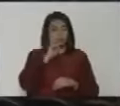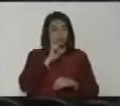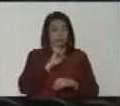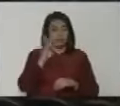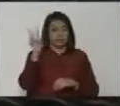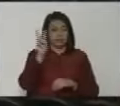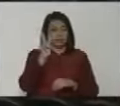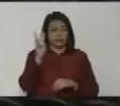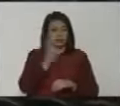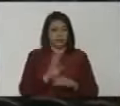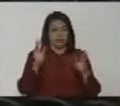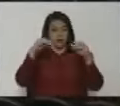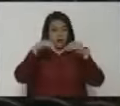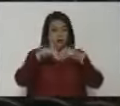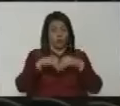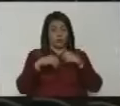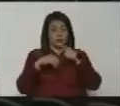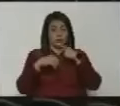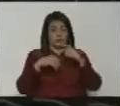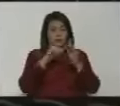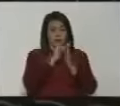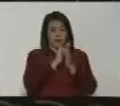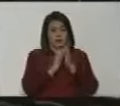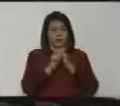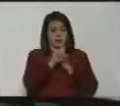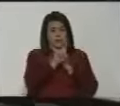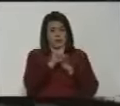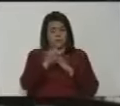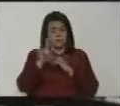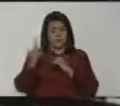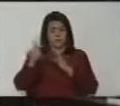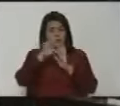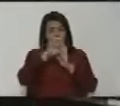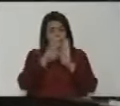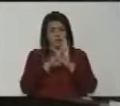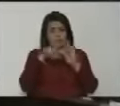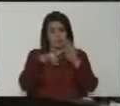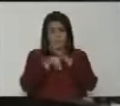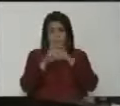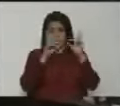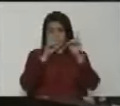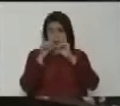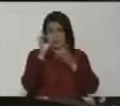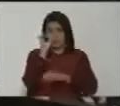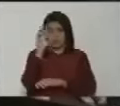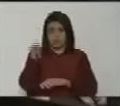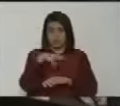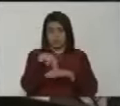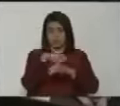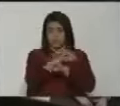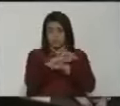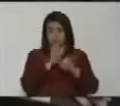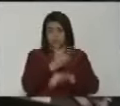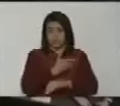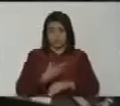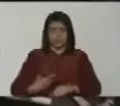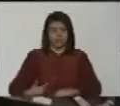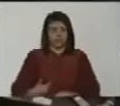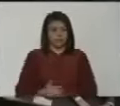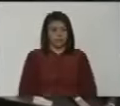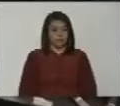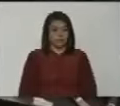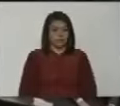Bolivariana de Venezuela. De acuerdo con lo establecido en el artículo 111 del Reglamento Interior y de Debates de la Asamblea Nacional. Es todo, ciudadano